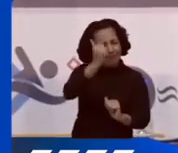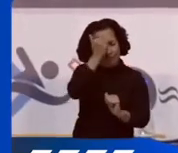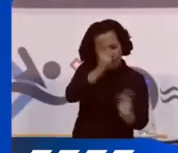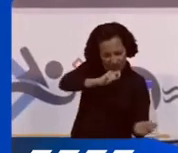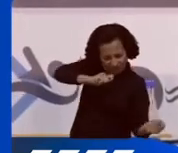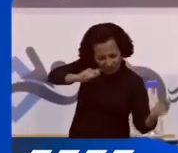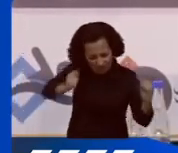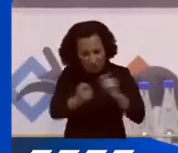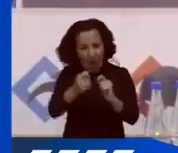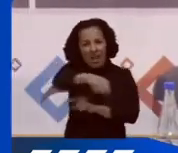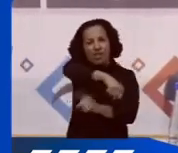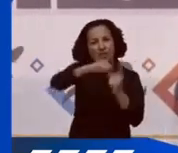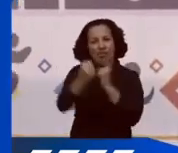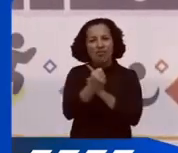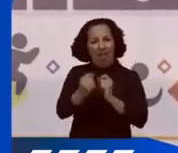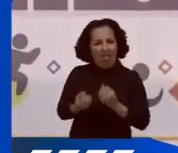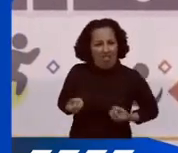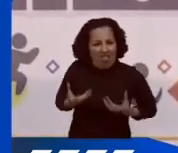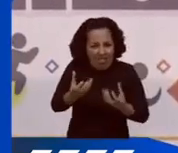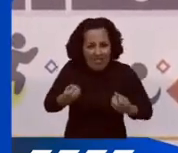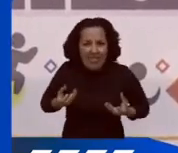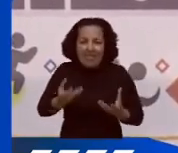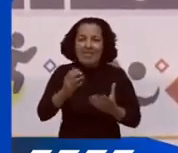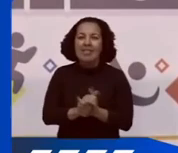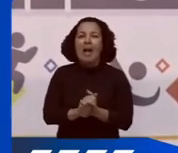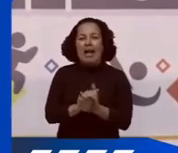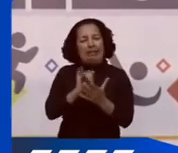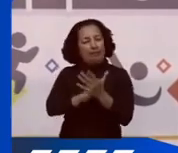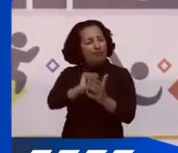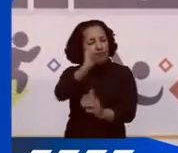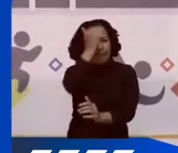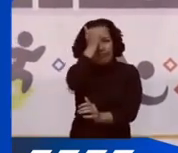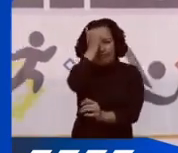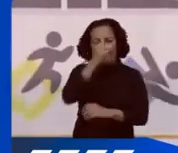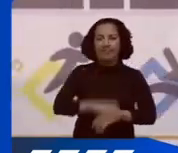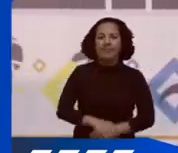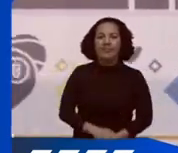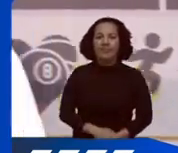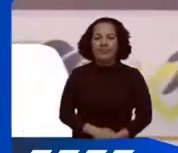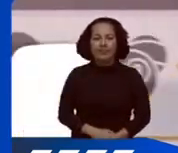transformadora de la sociedad. Y eso es fundamental.